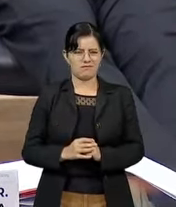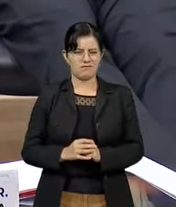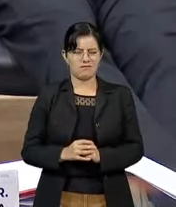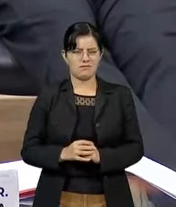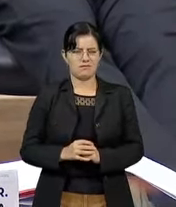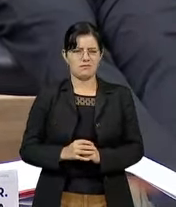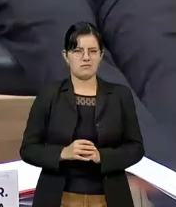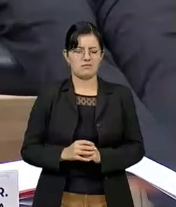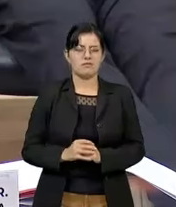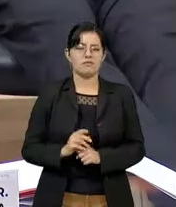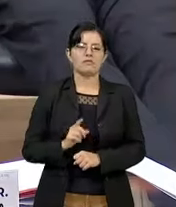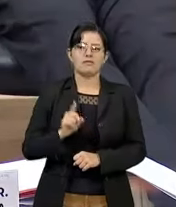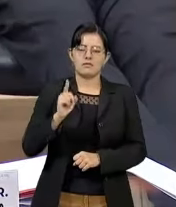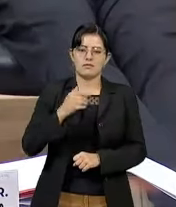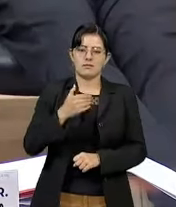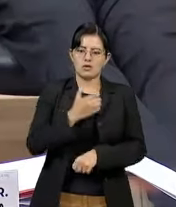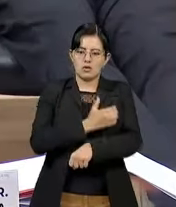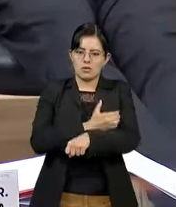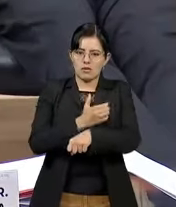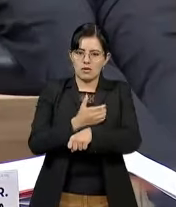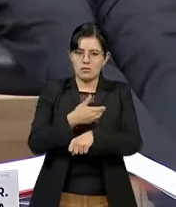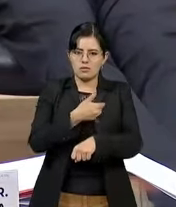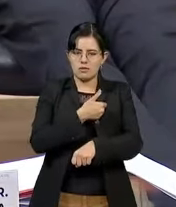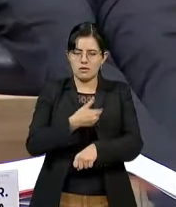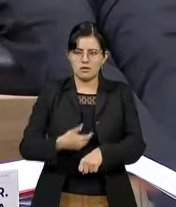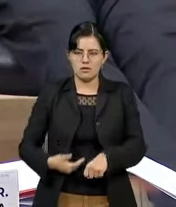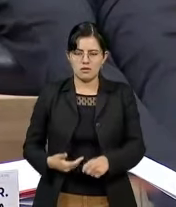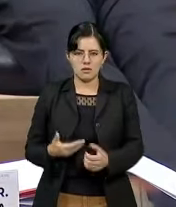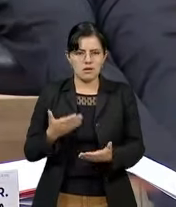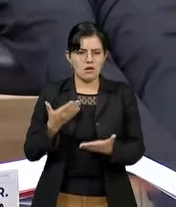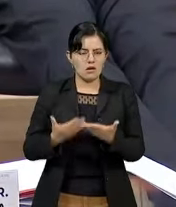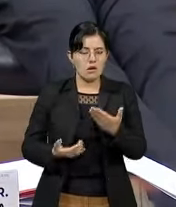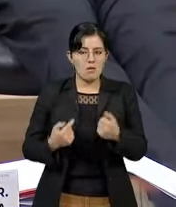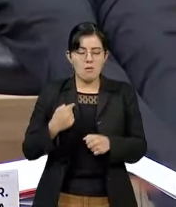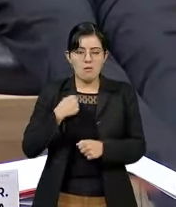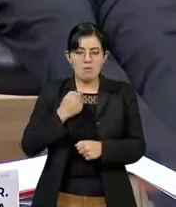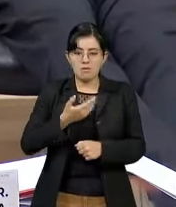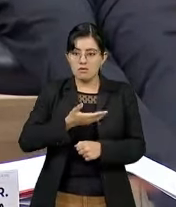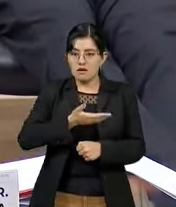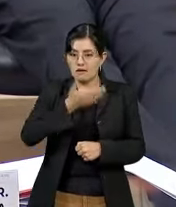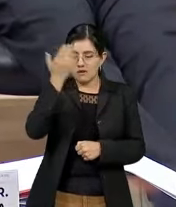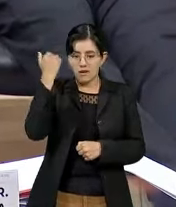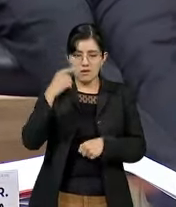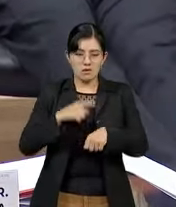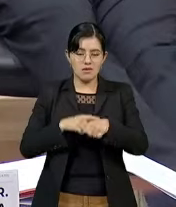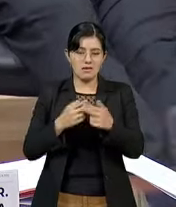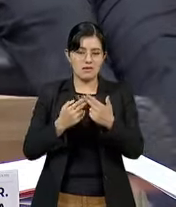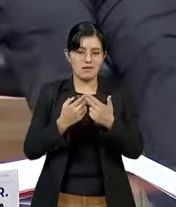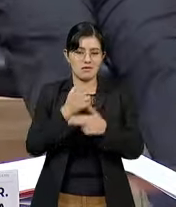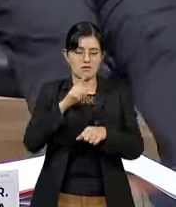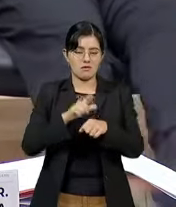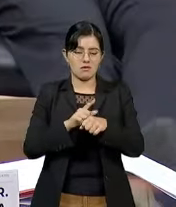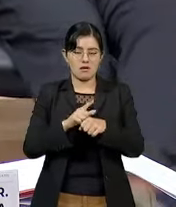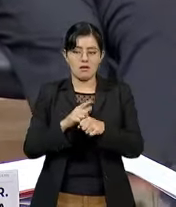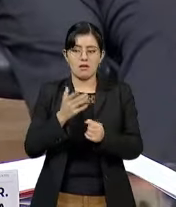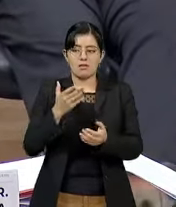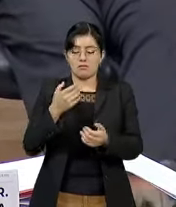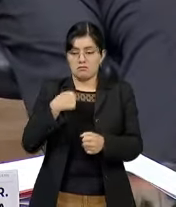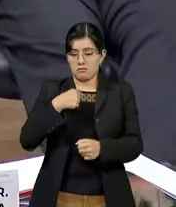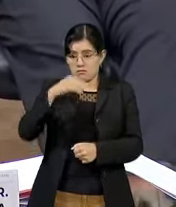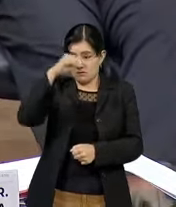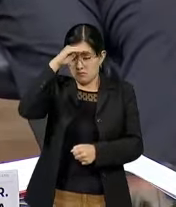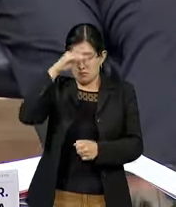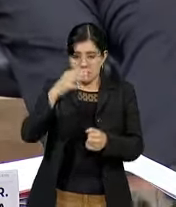dijo el compañero presidente me entero que Todavía existe Yo también ni sabía que seguía yo pensé que ya había aparecido Ahora resulta